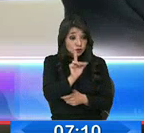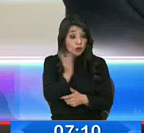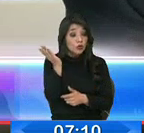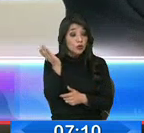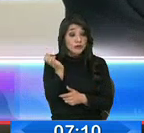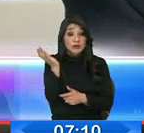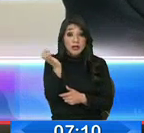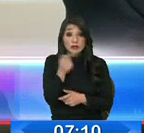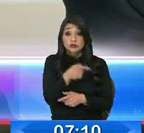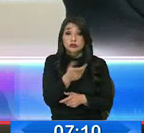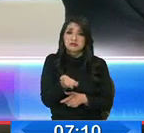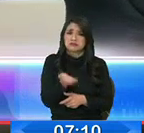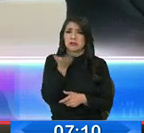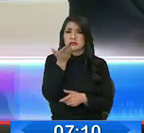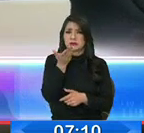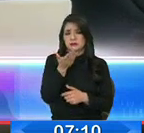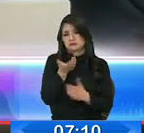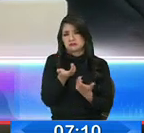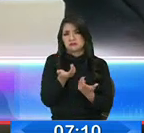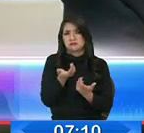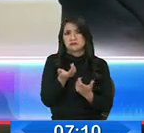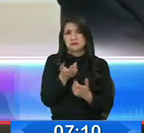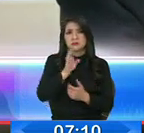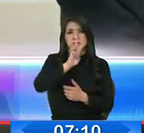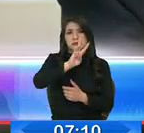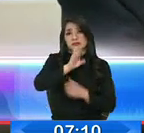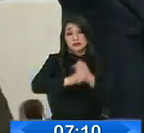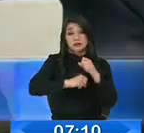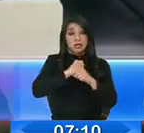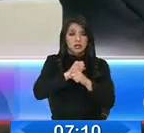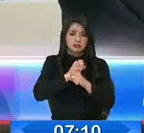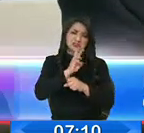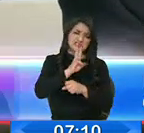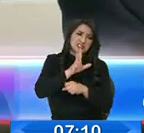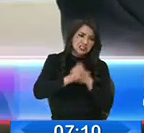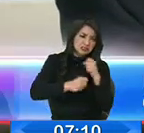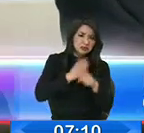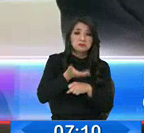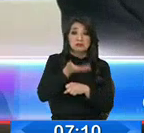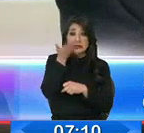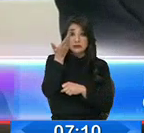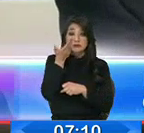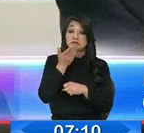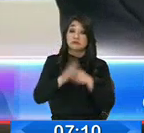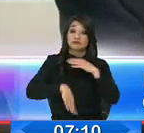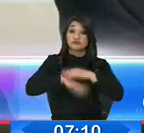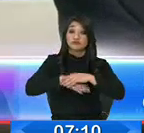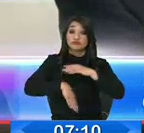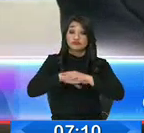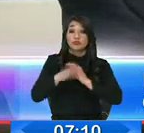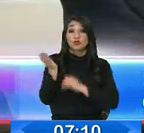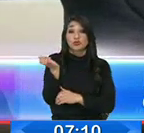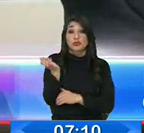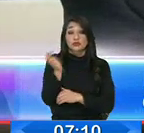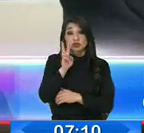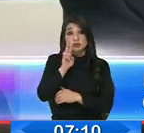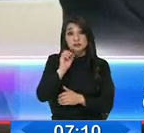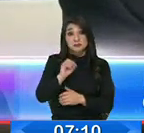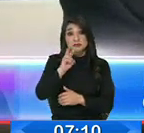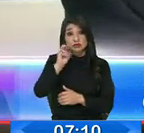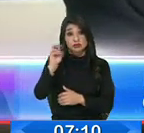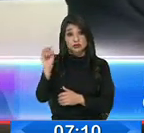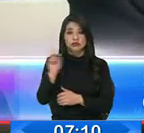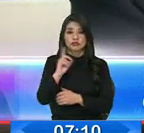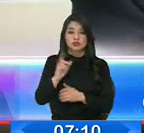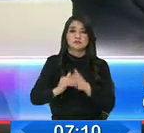jubilarse más allá de los 60 años, hacer que el techo de su jubilación no sea 2.200, sino